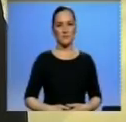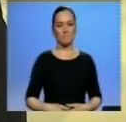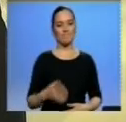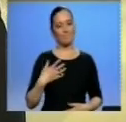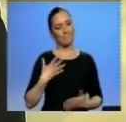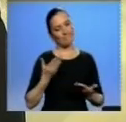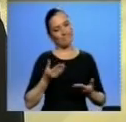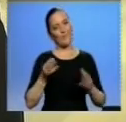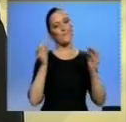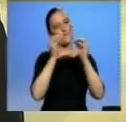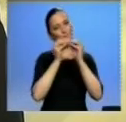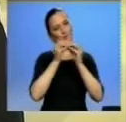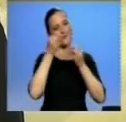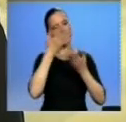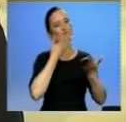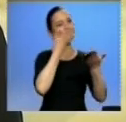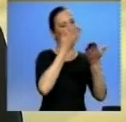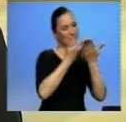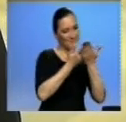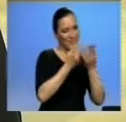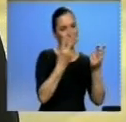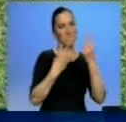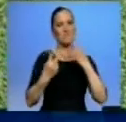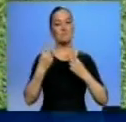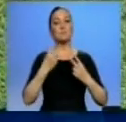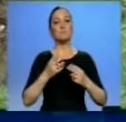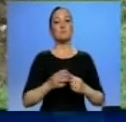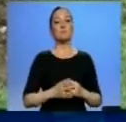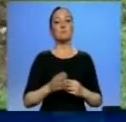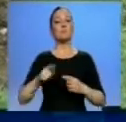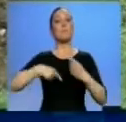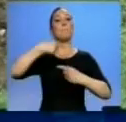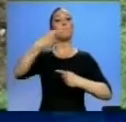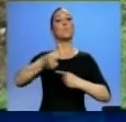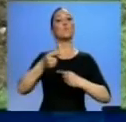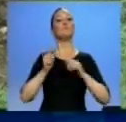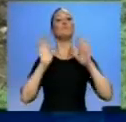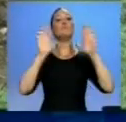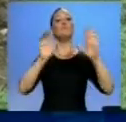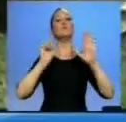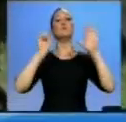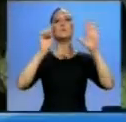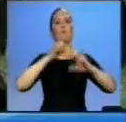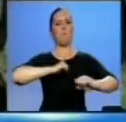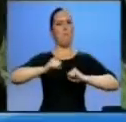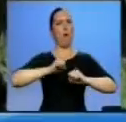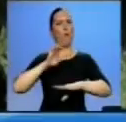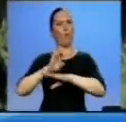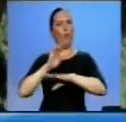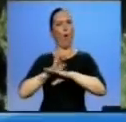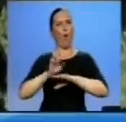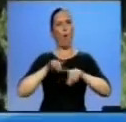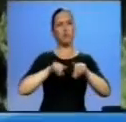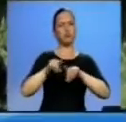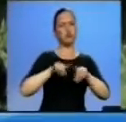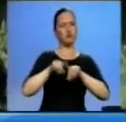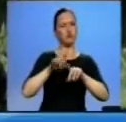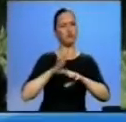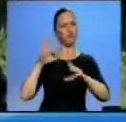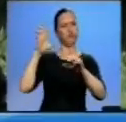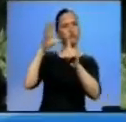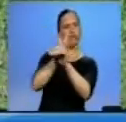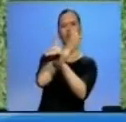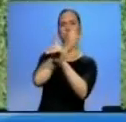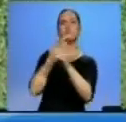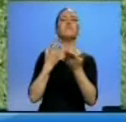Estamos de regreso. Gracias por informarse con Gama Noticias. El próximo 16 de mayo, Ecuador buscará romper el récord Guinness en reforestación.